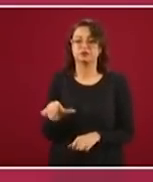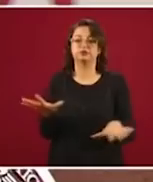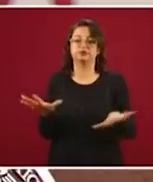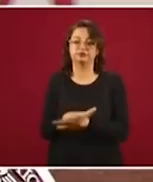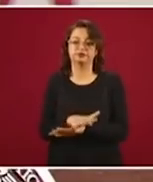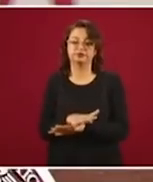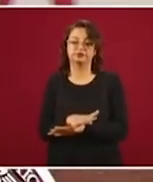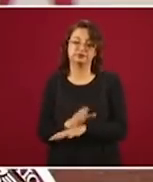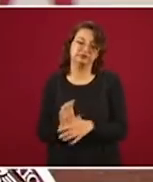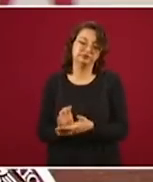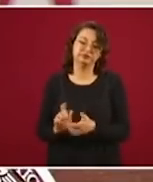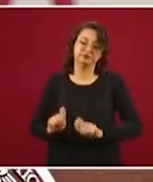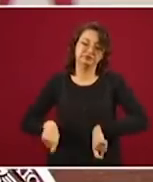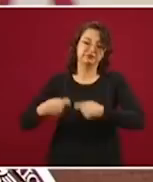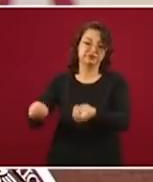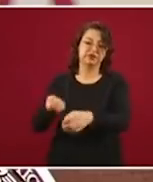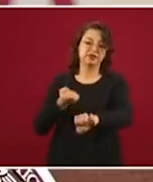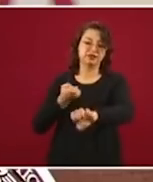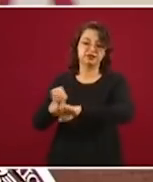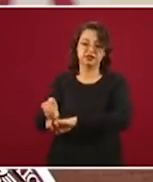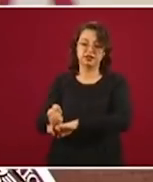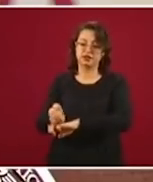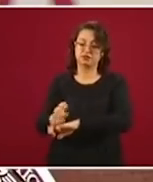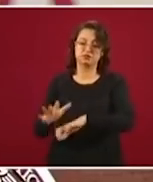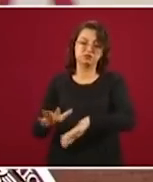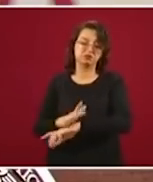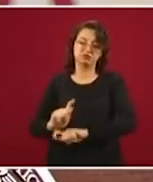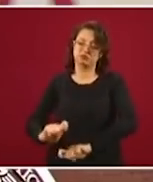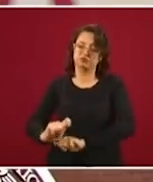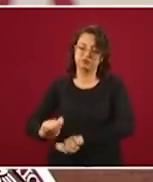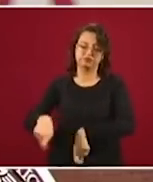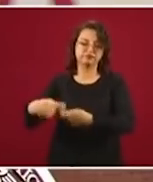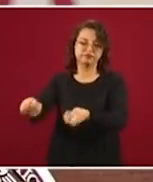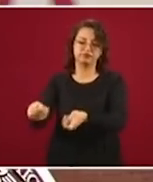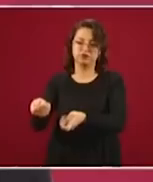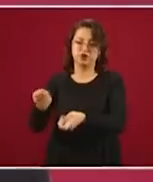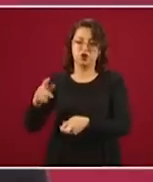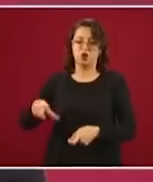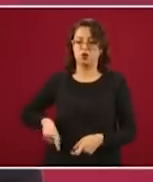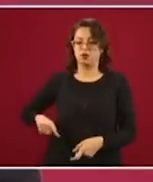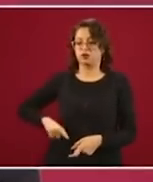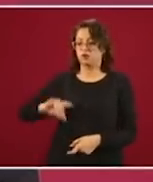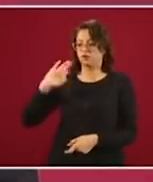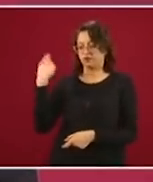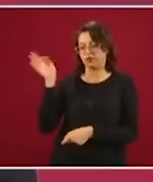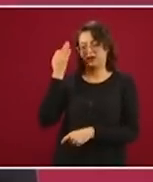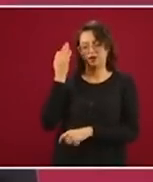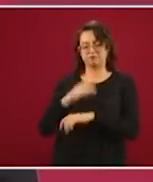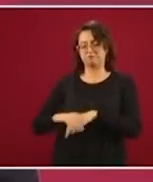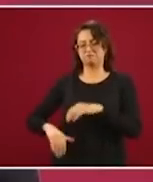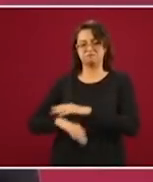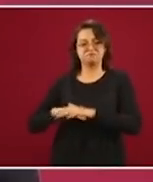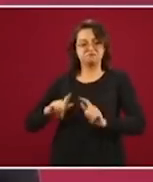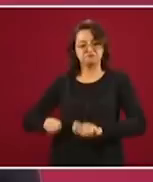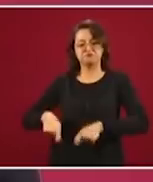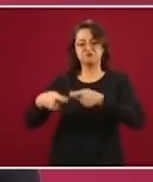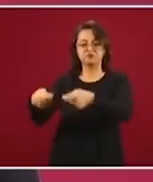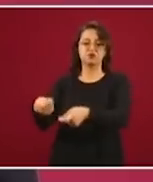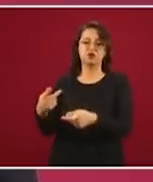transfirió a los estados, se trasladó la responsabilidad a los gobiernos